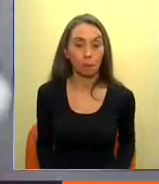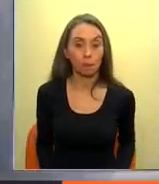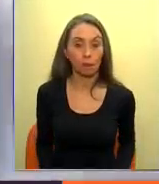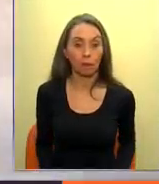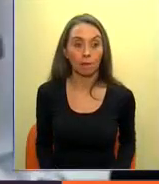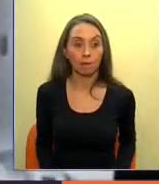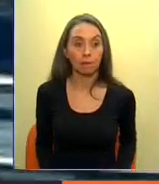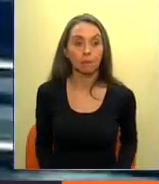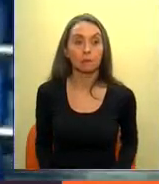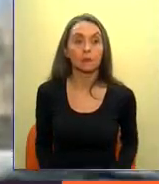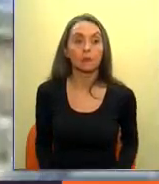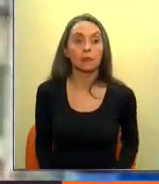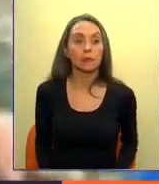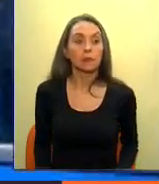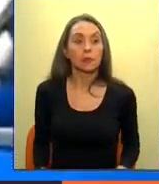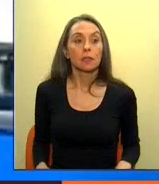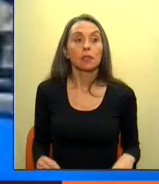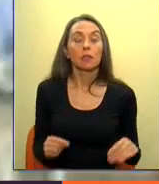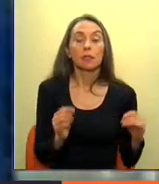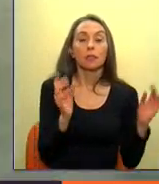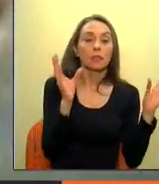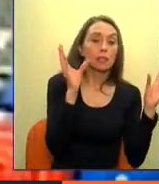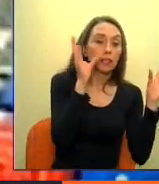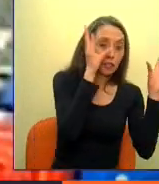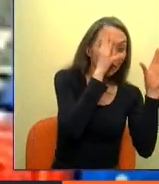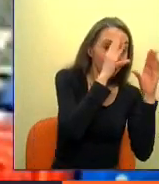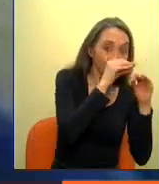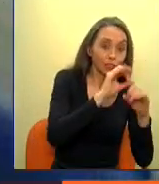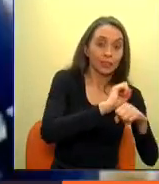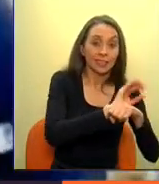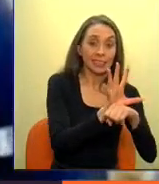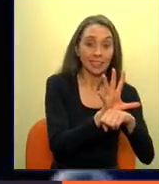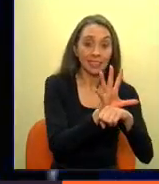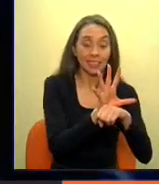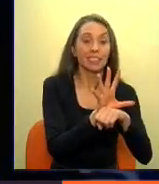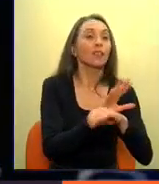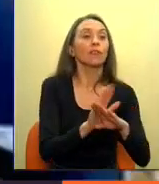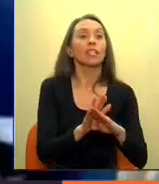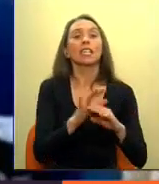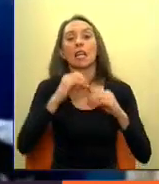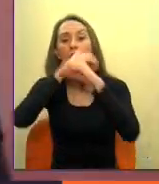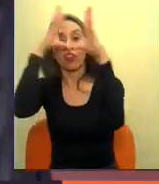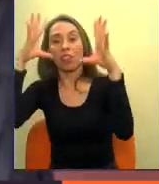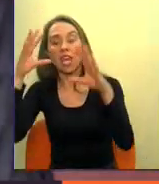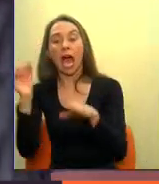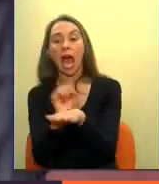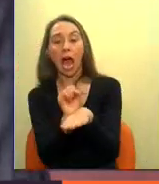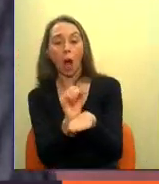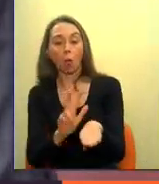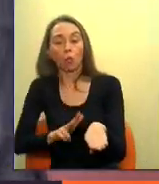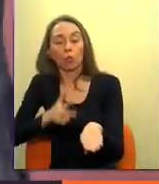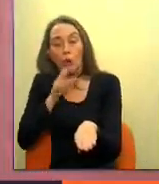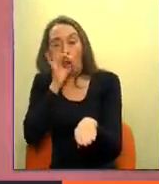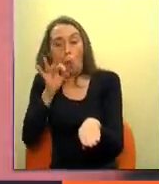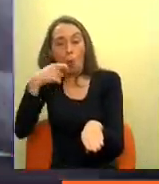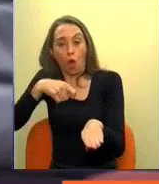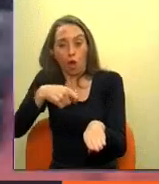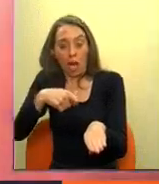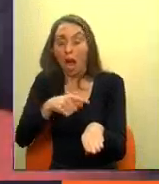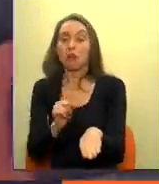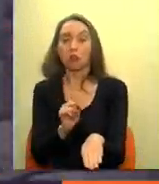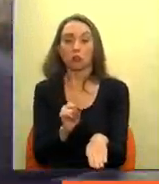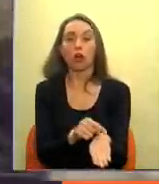dejaron la noche para impact de mí a tomarse el día ya no buscan sólo autos caros los denominados de alta gama